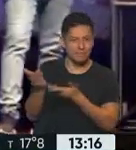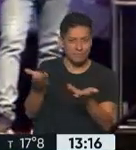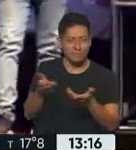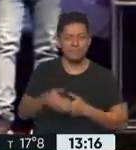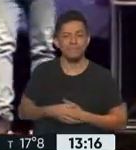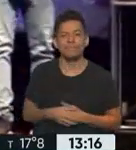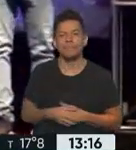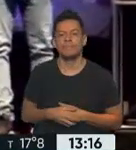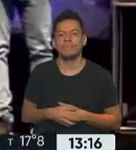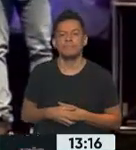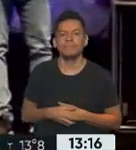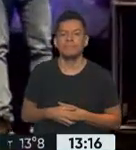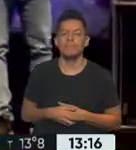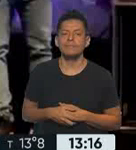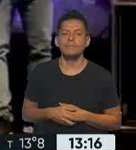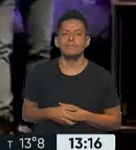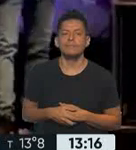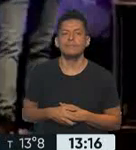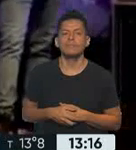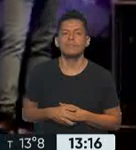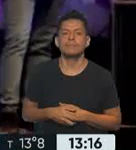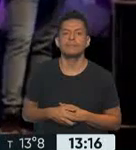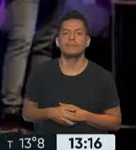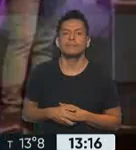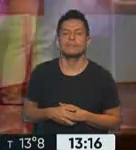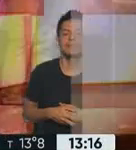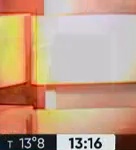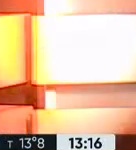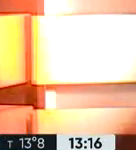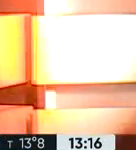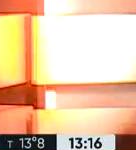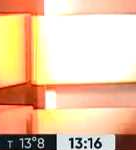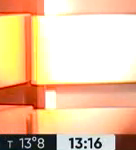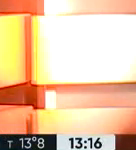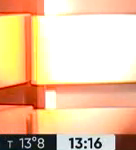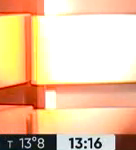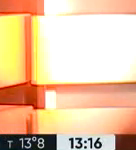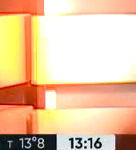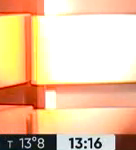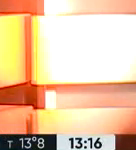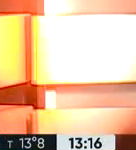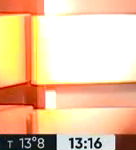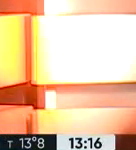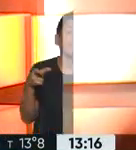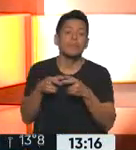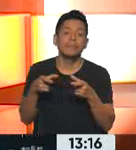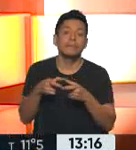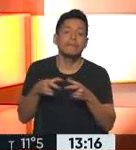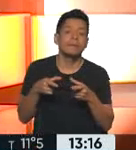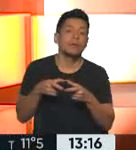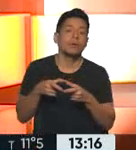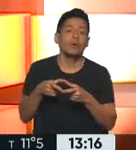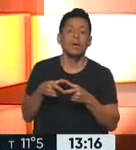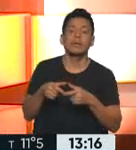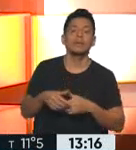Siente mi corazón y el fuego de su amor. Vivir, bueno, es un disco que acaba